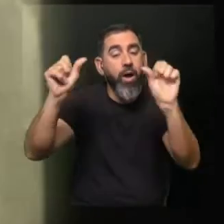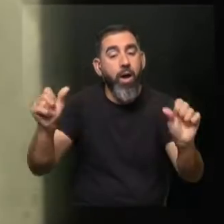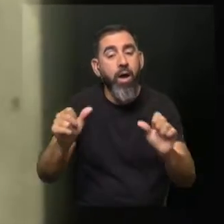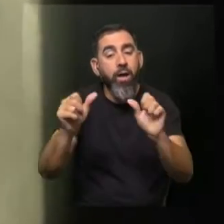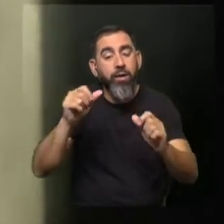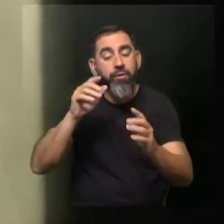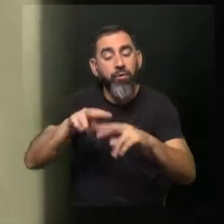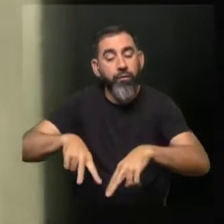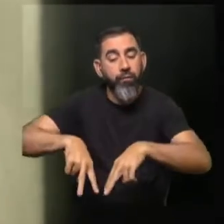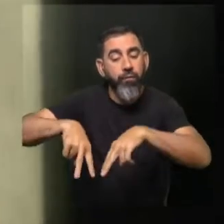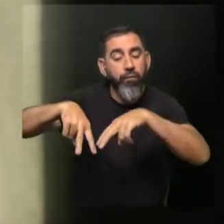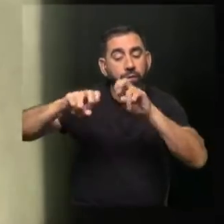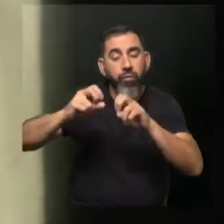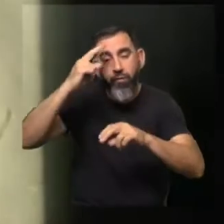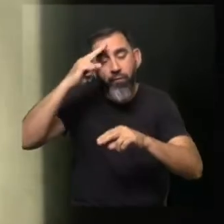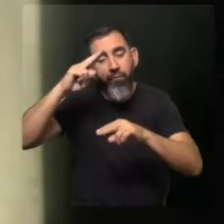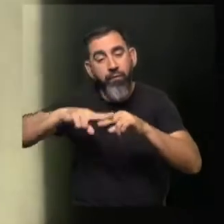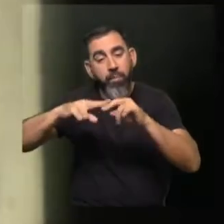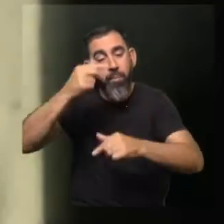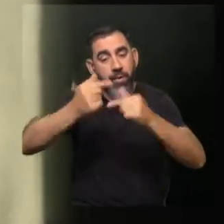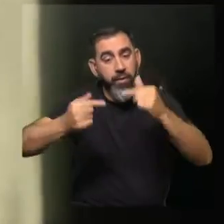la histo y fisiopatología respectiva.